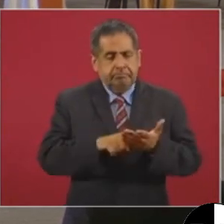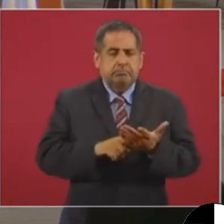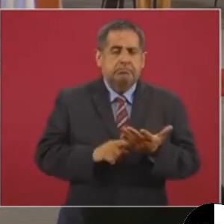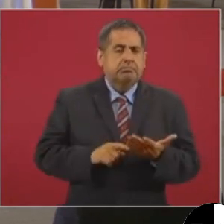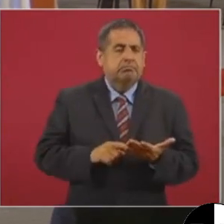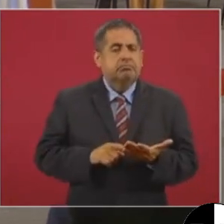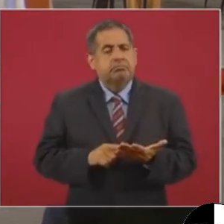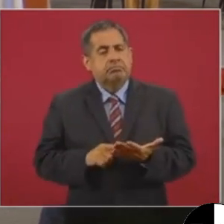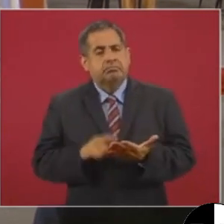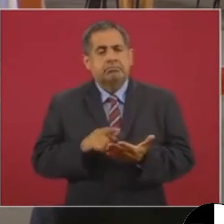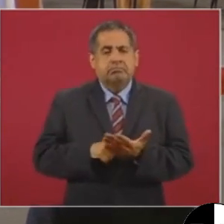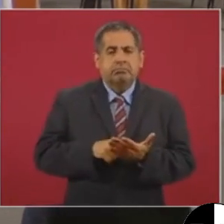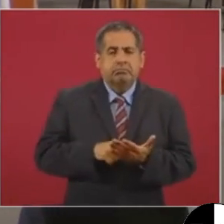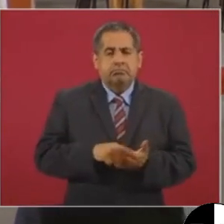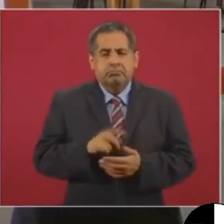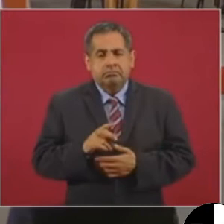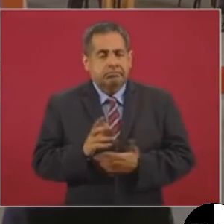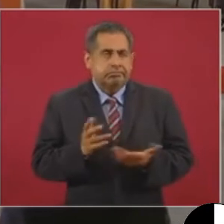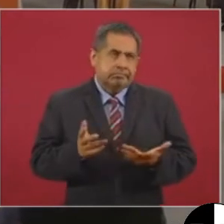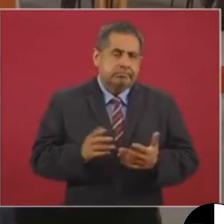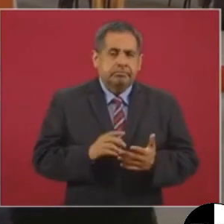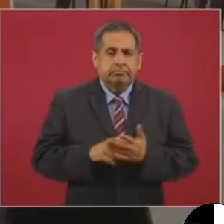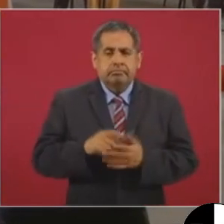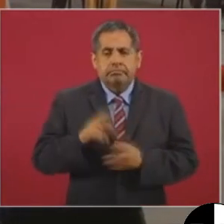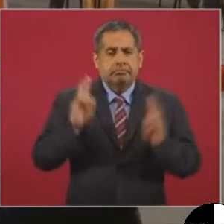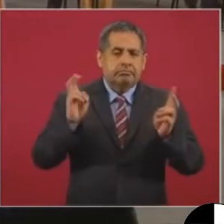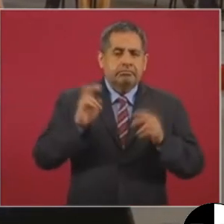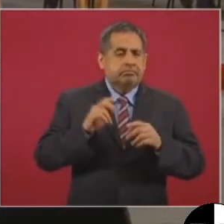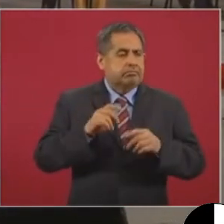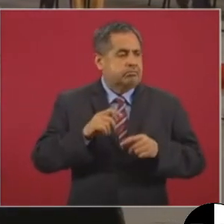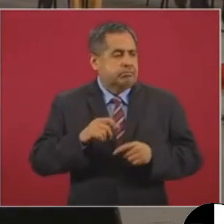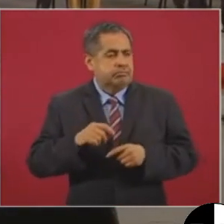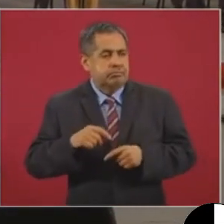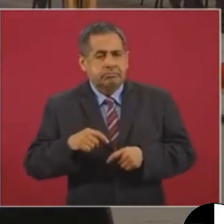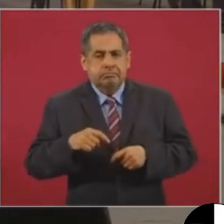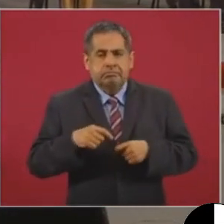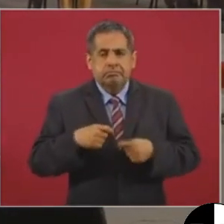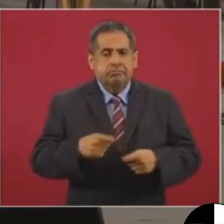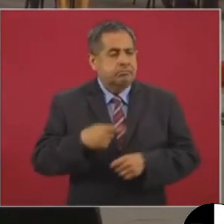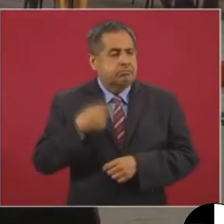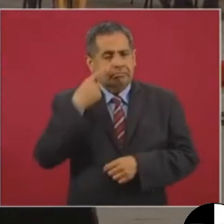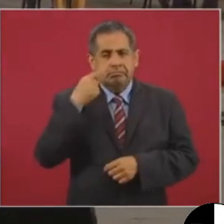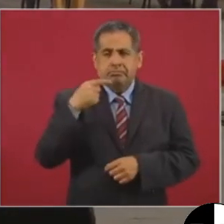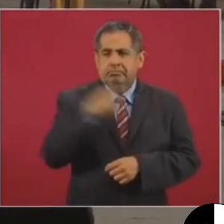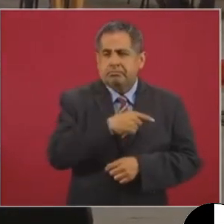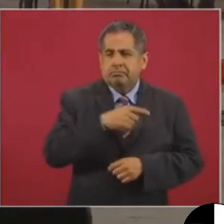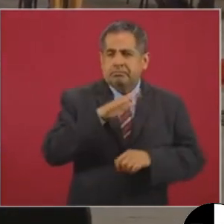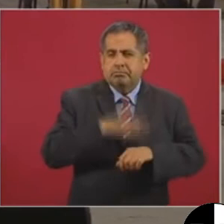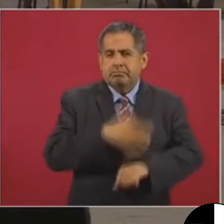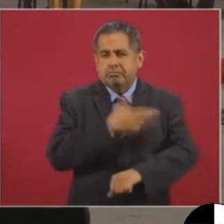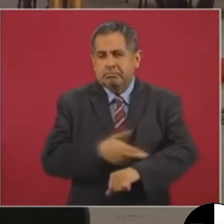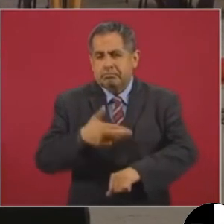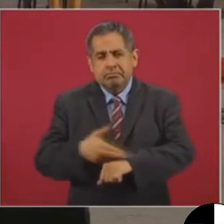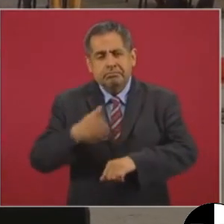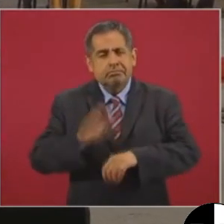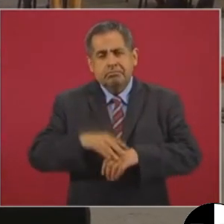aceptando sin conceder para facilitar los trámites a las